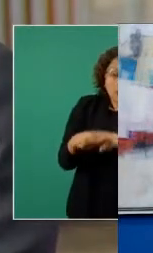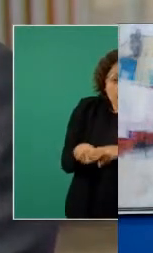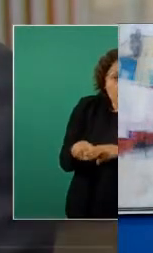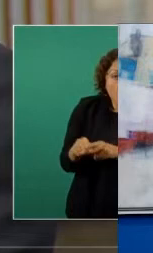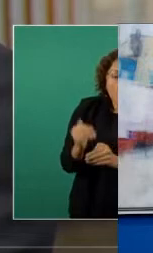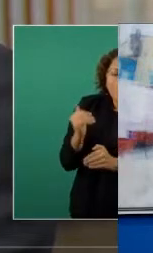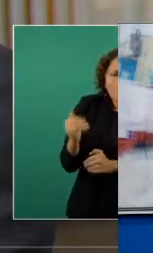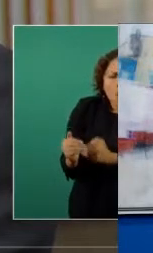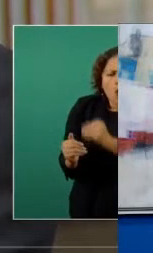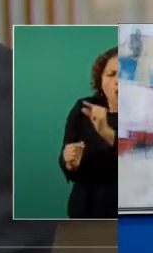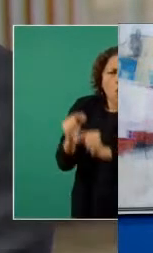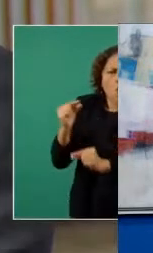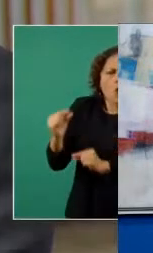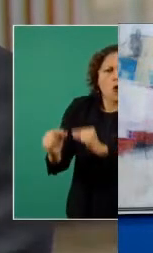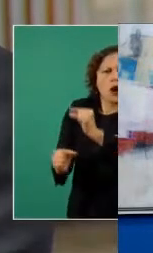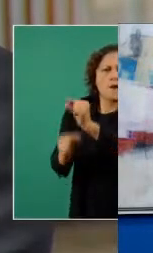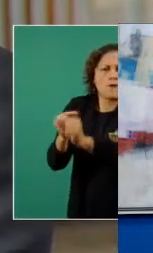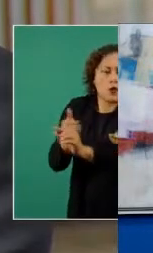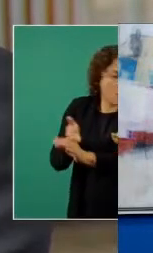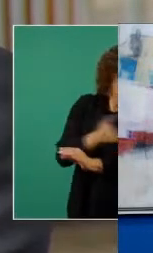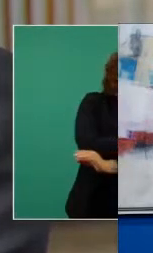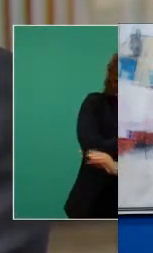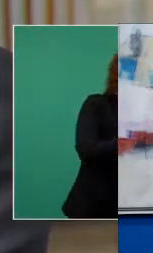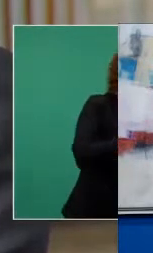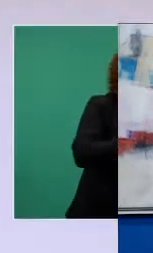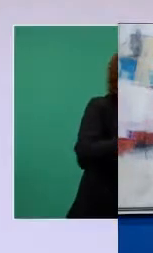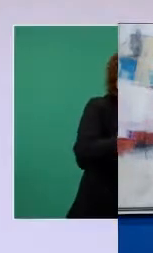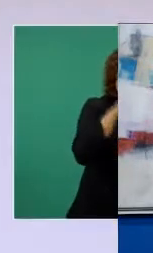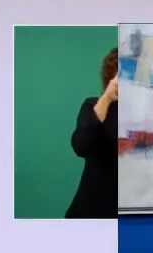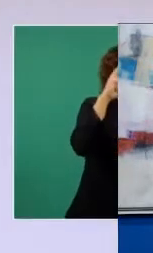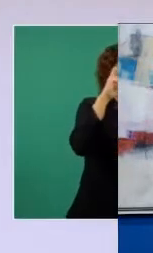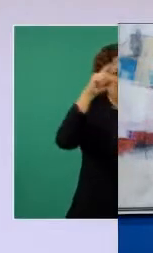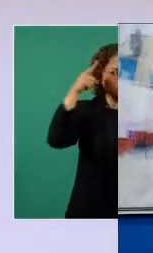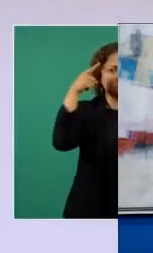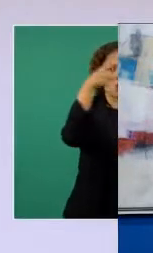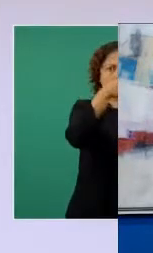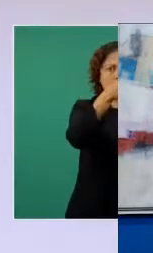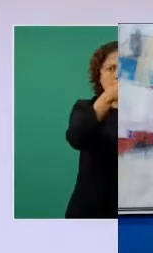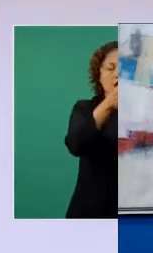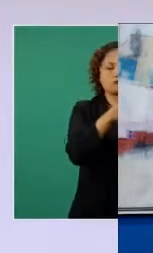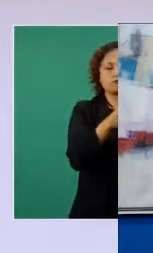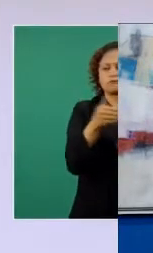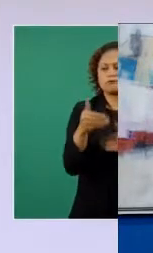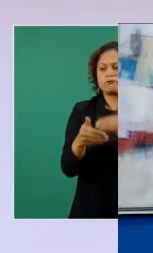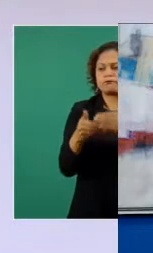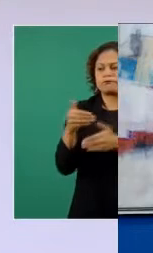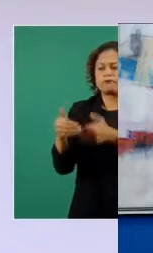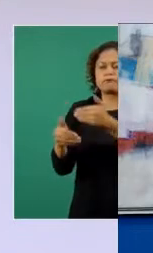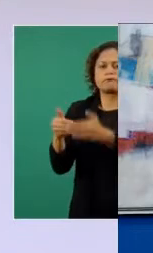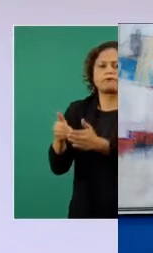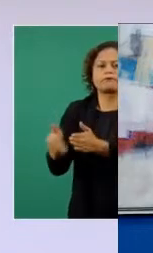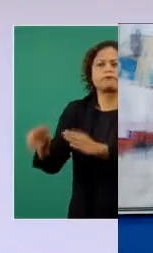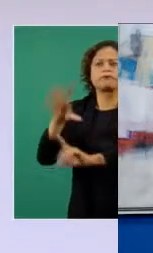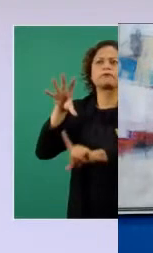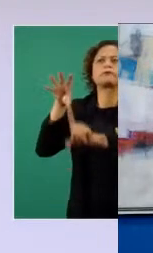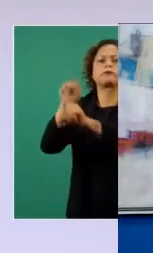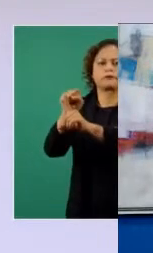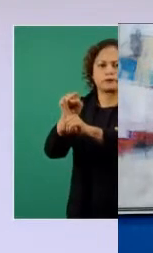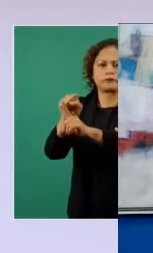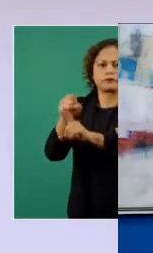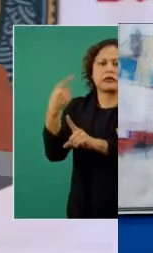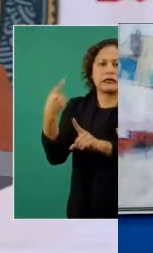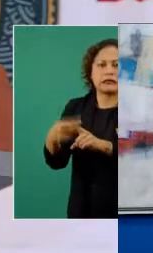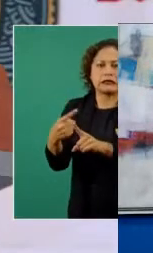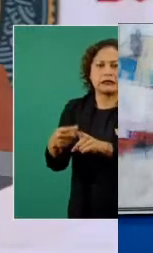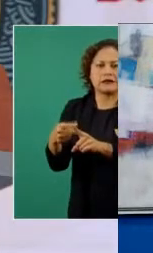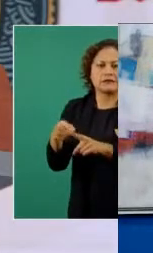realidad los sueños y los ideales de los curas Miguel Hidalgo y José